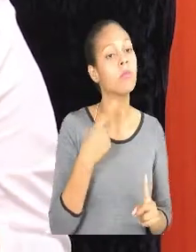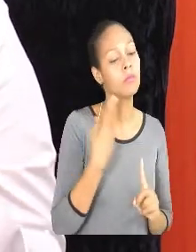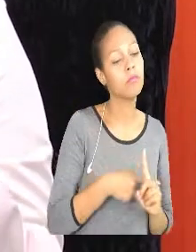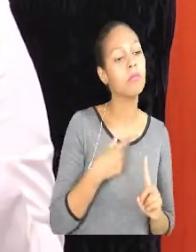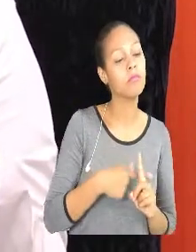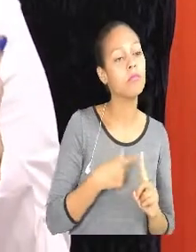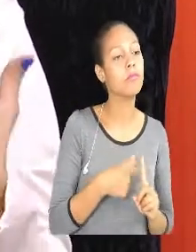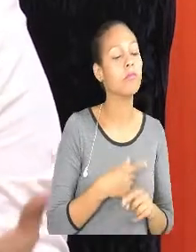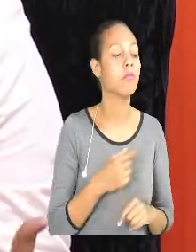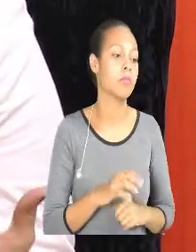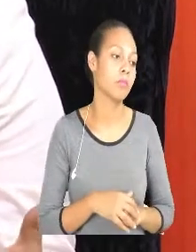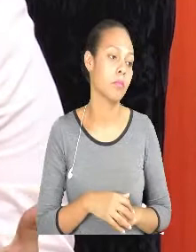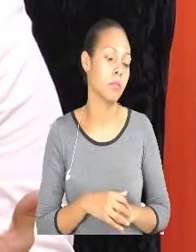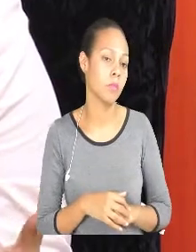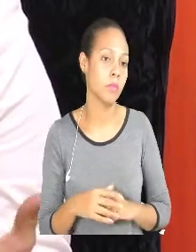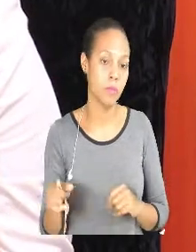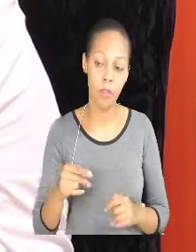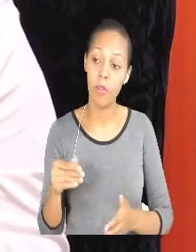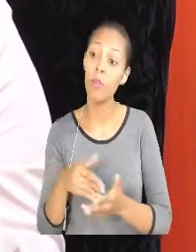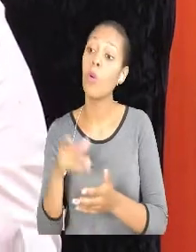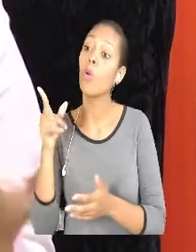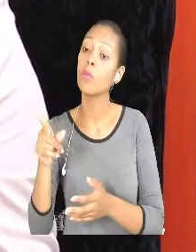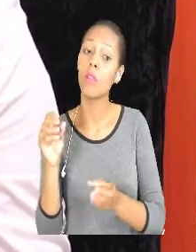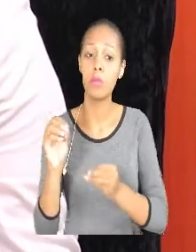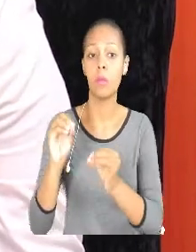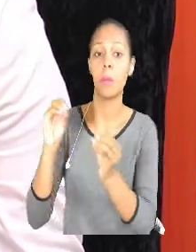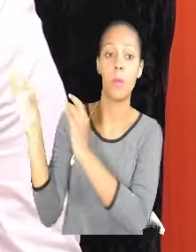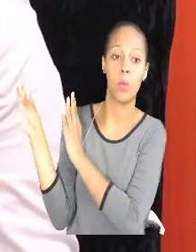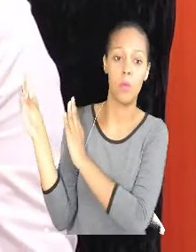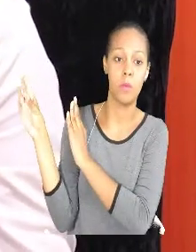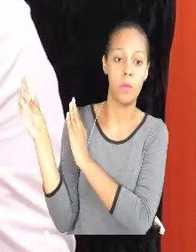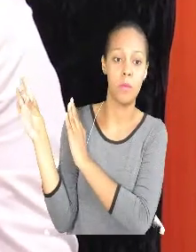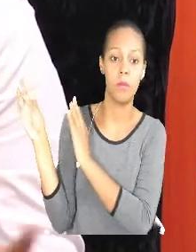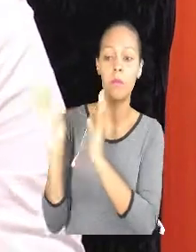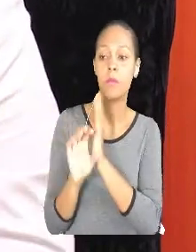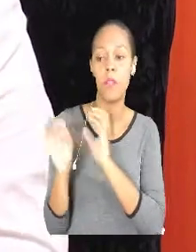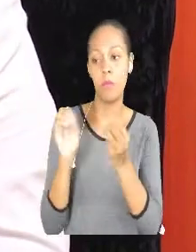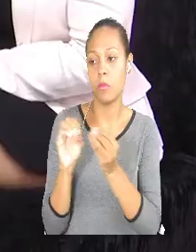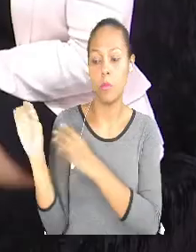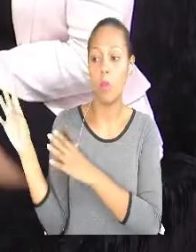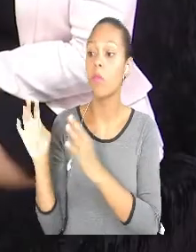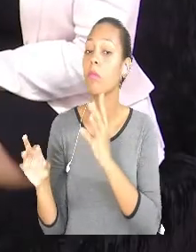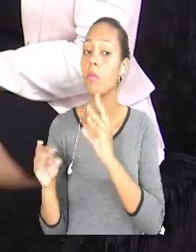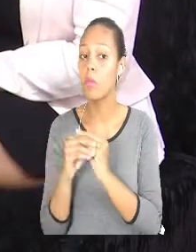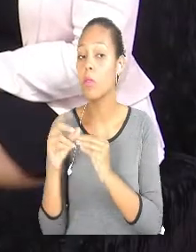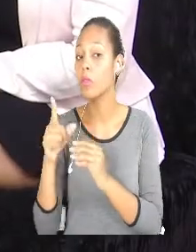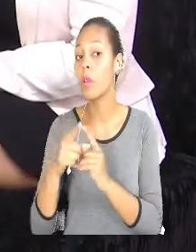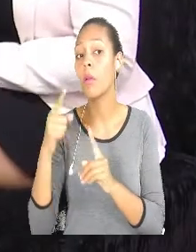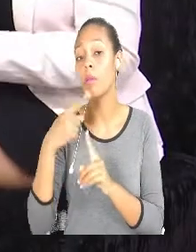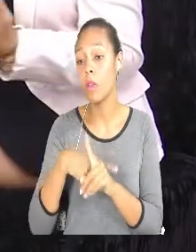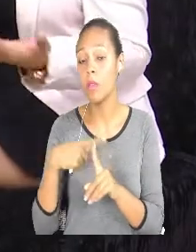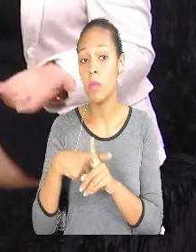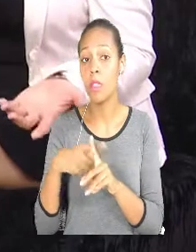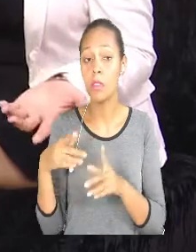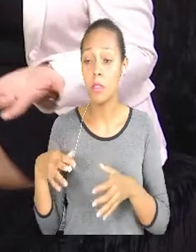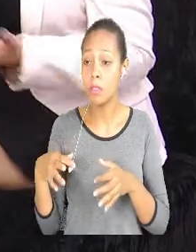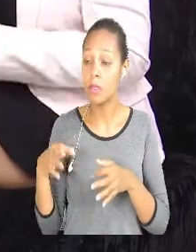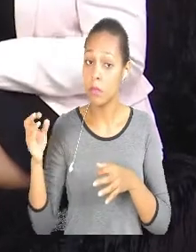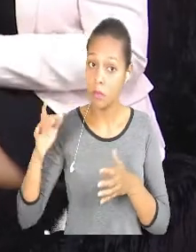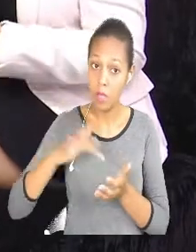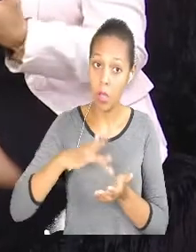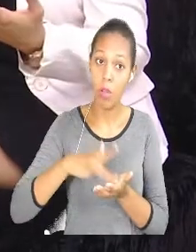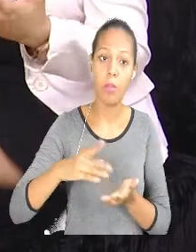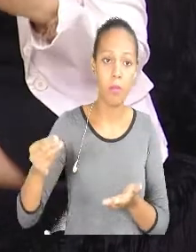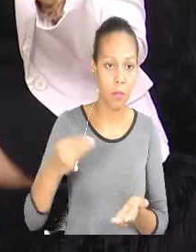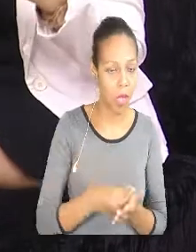límite en la cual él va a desocupar el inmueble y va a pagar los canon que tiene en mora. Si no se llega a ningún arreglo,